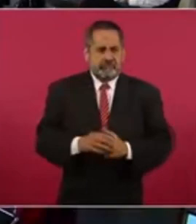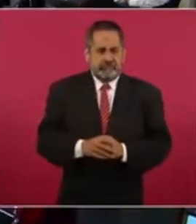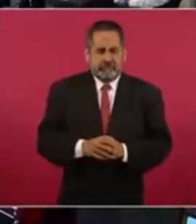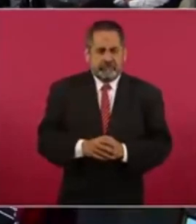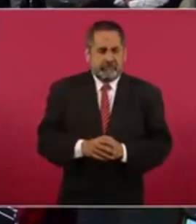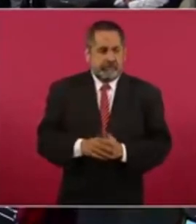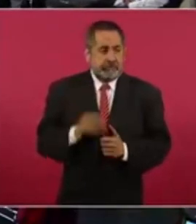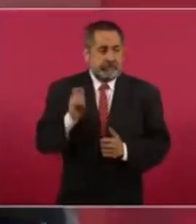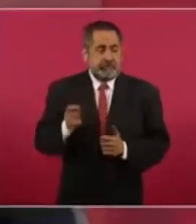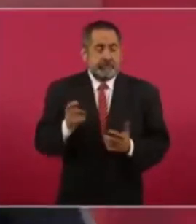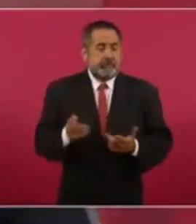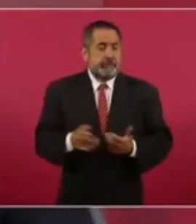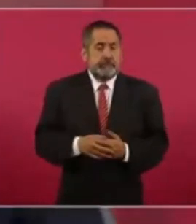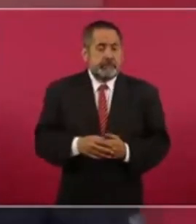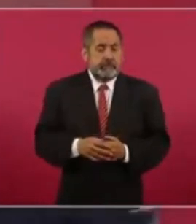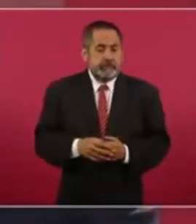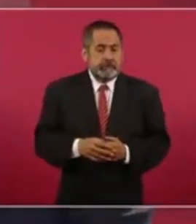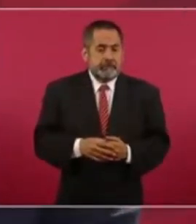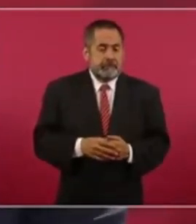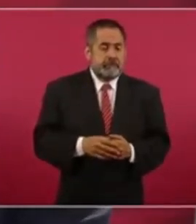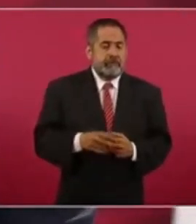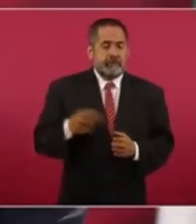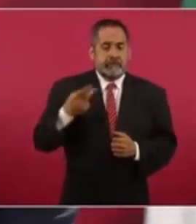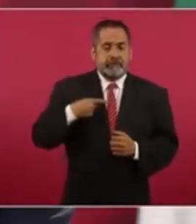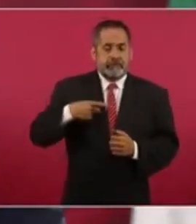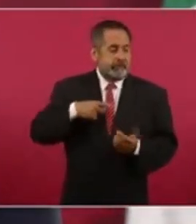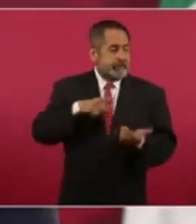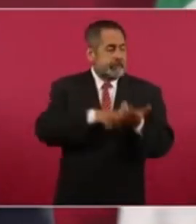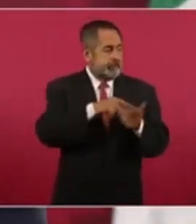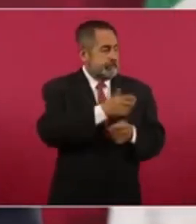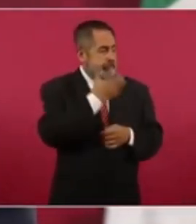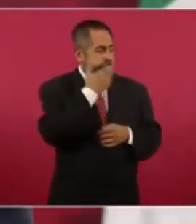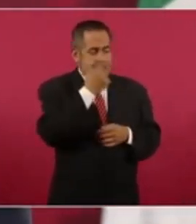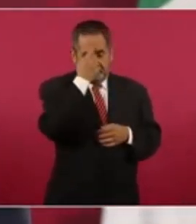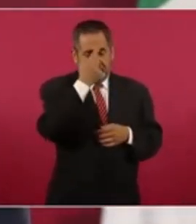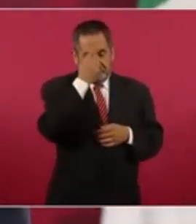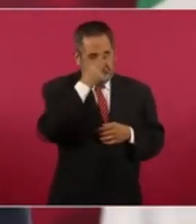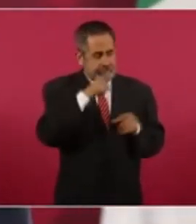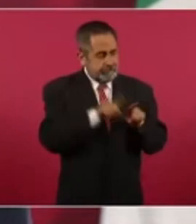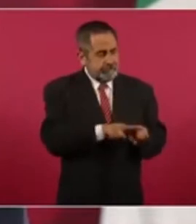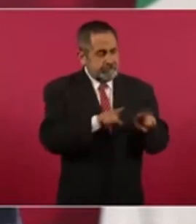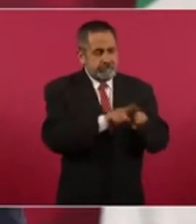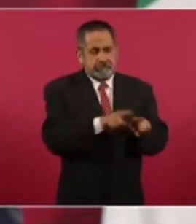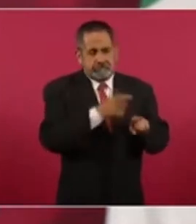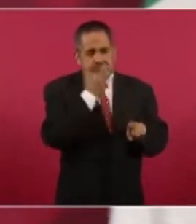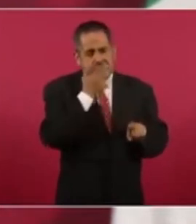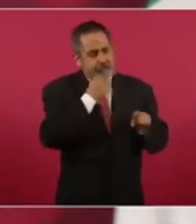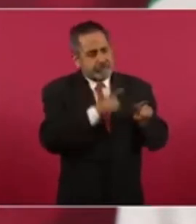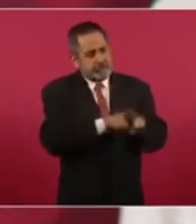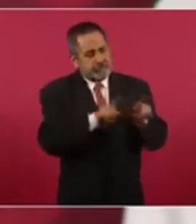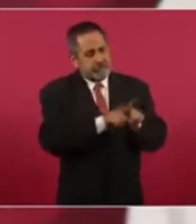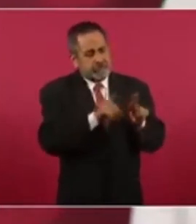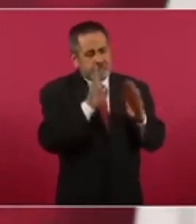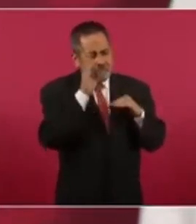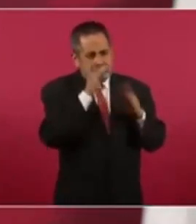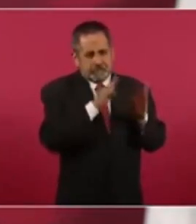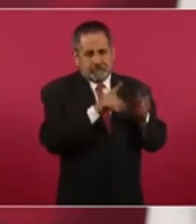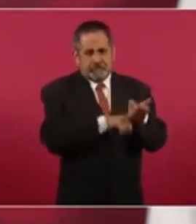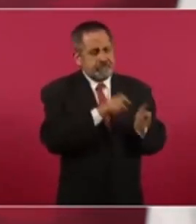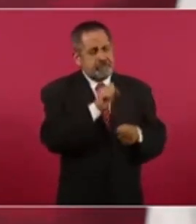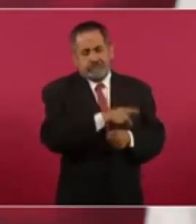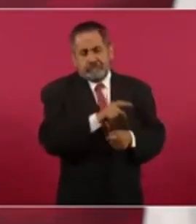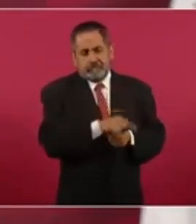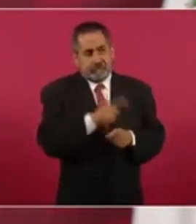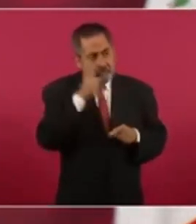Además que una gente con un pensamiento conservador, pues eso no se lo va a quitar